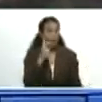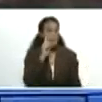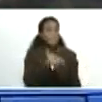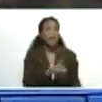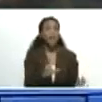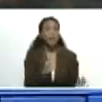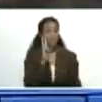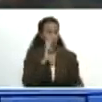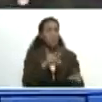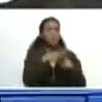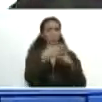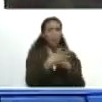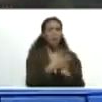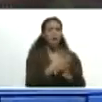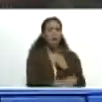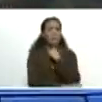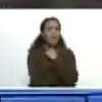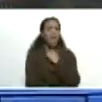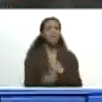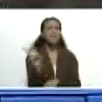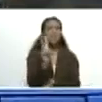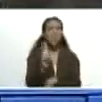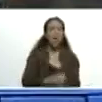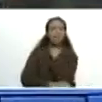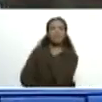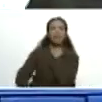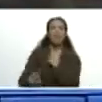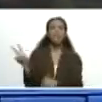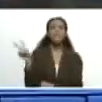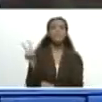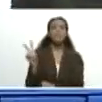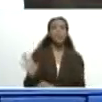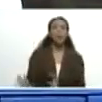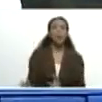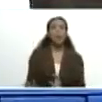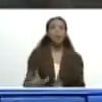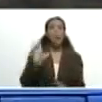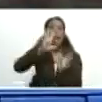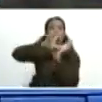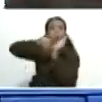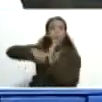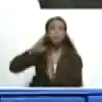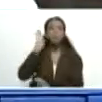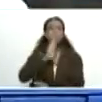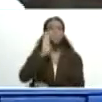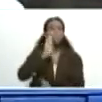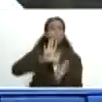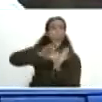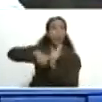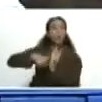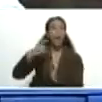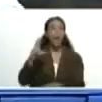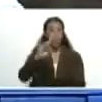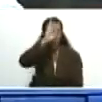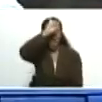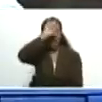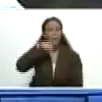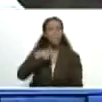Hemos visto casos de los vendepatria, de los traidores, de los corruptos, cómo les paga el diablo.